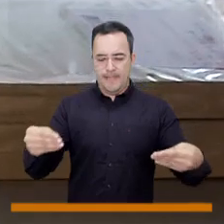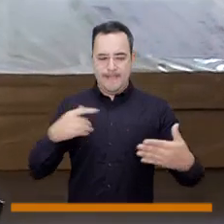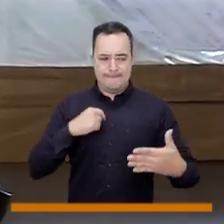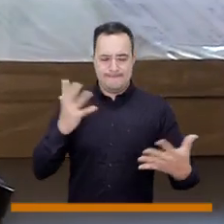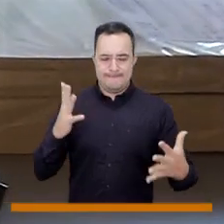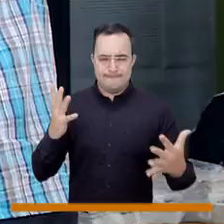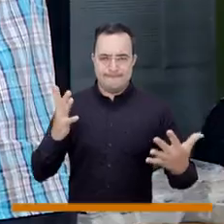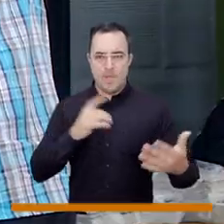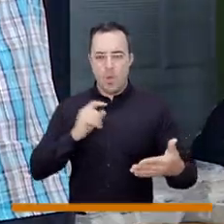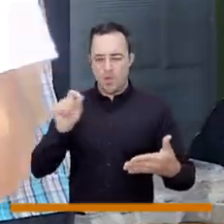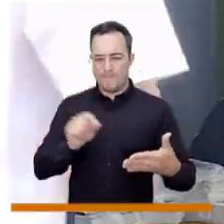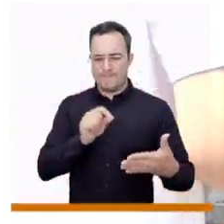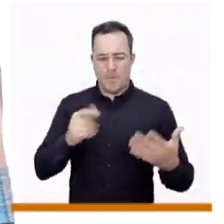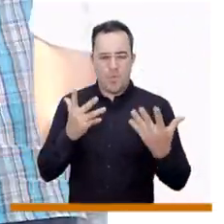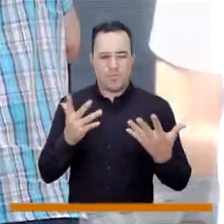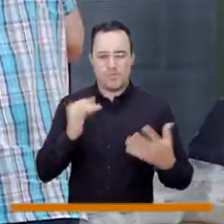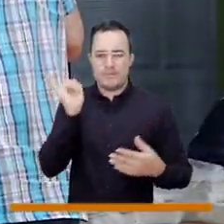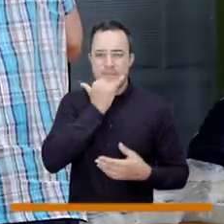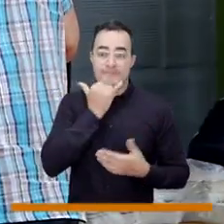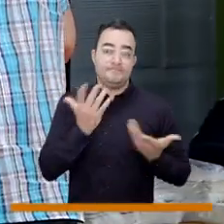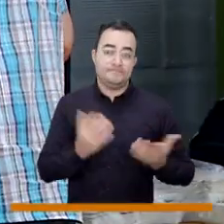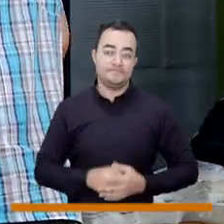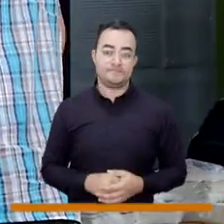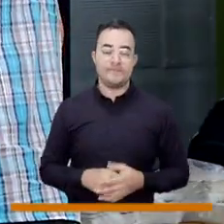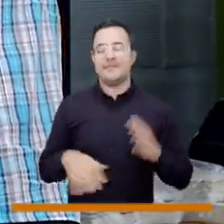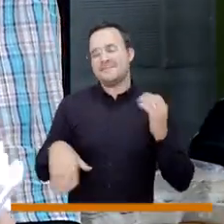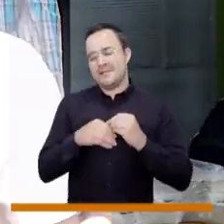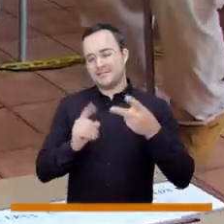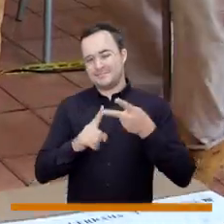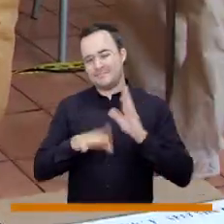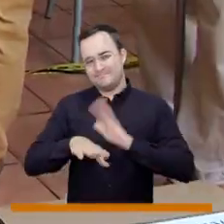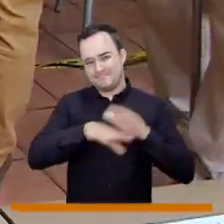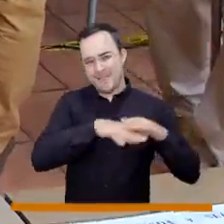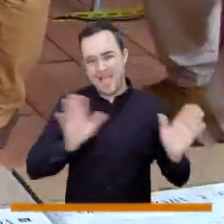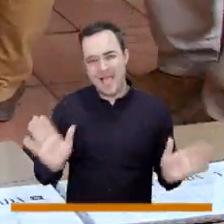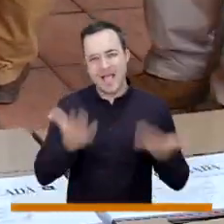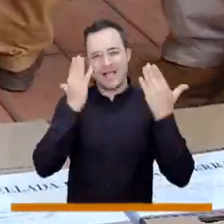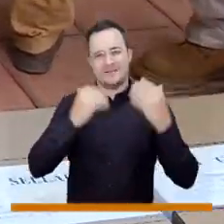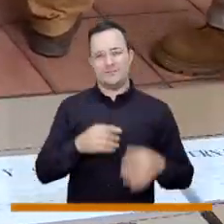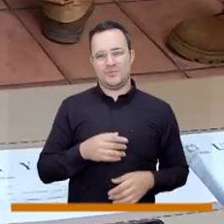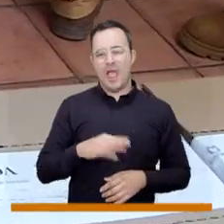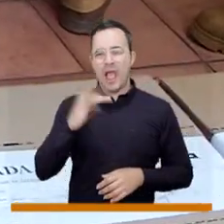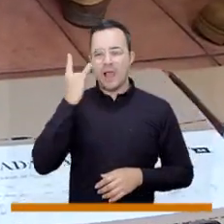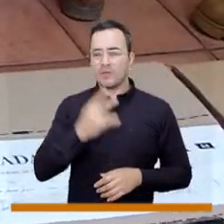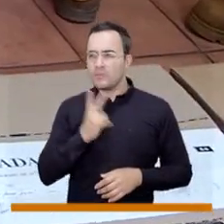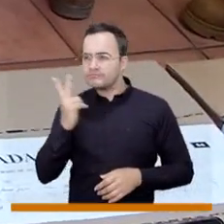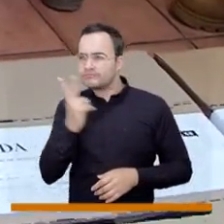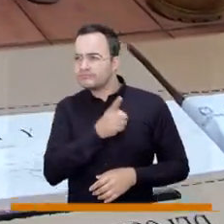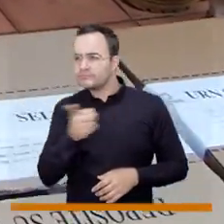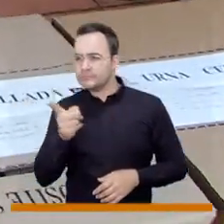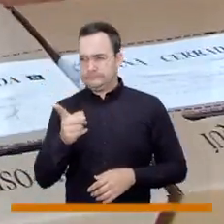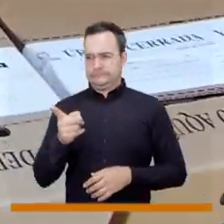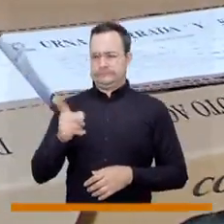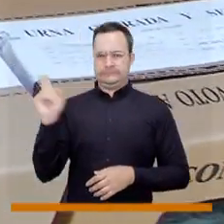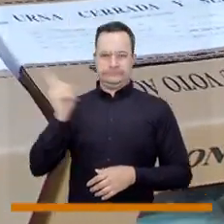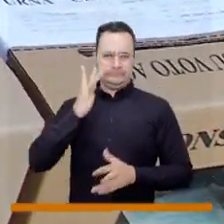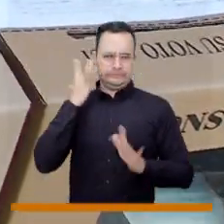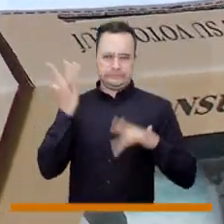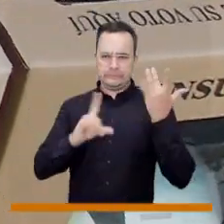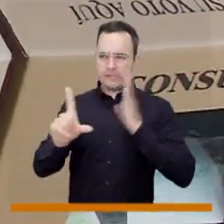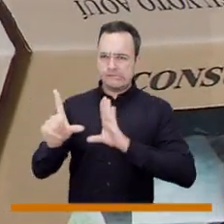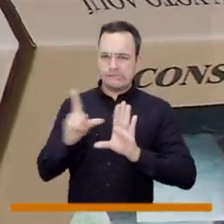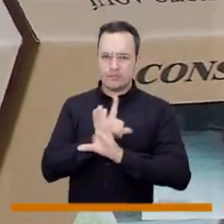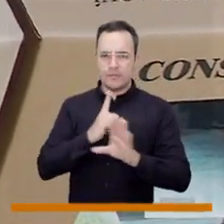marquemos mal el tarjetón Y por último los invitamos a todos en que a que denunciemos cualquier delito